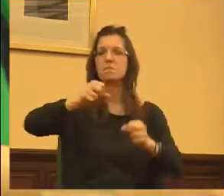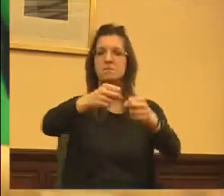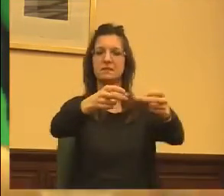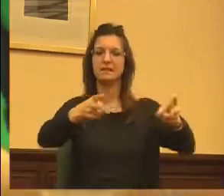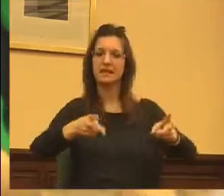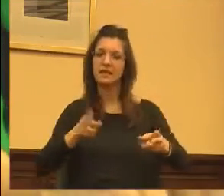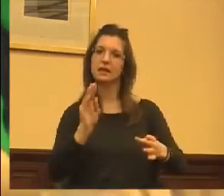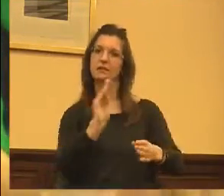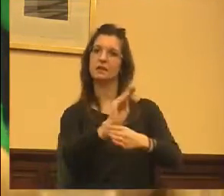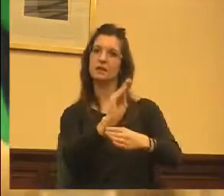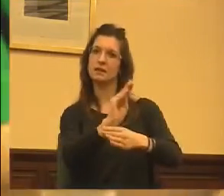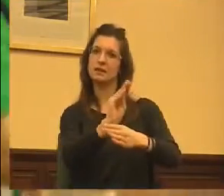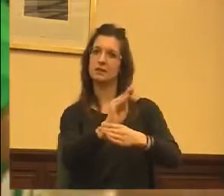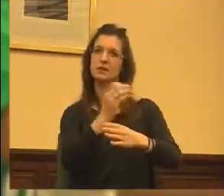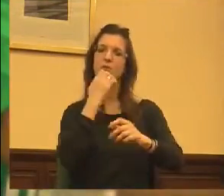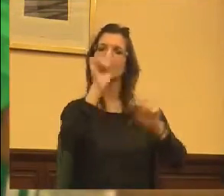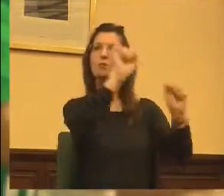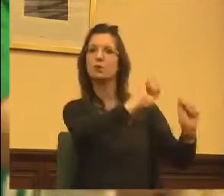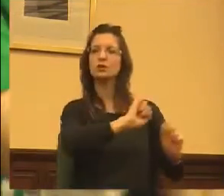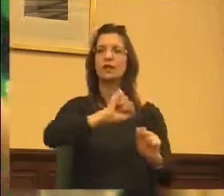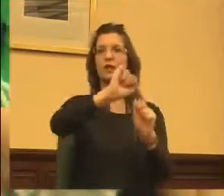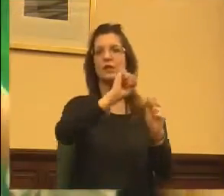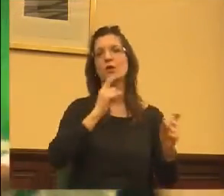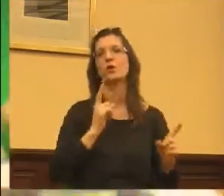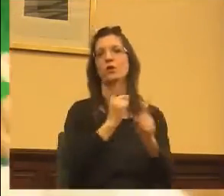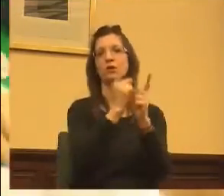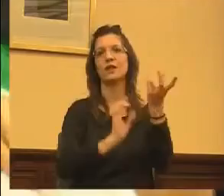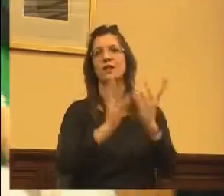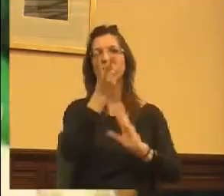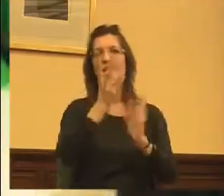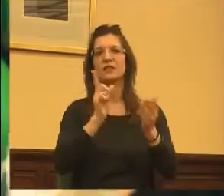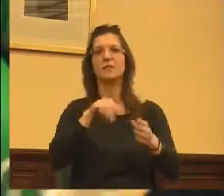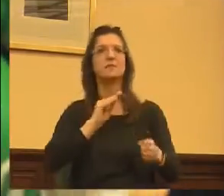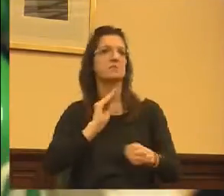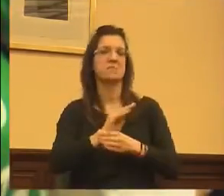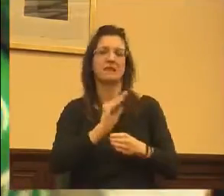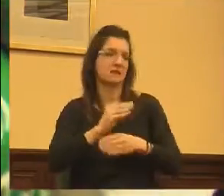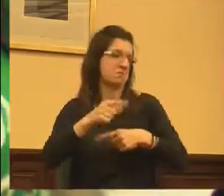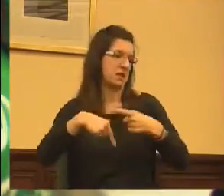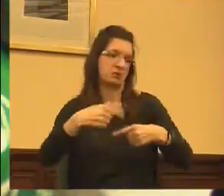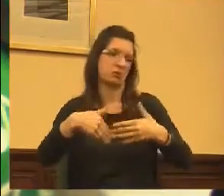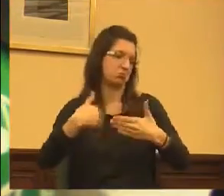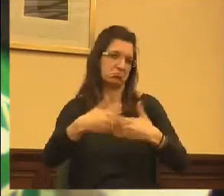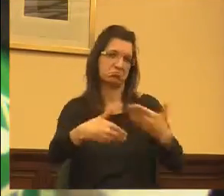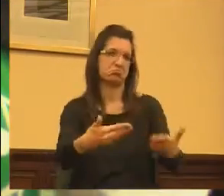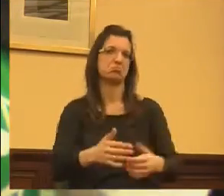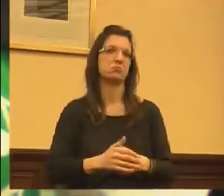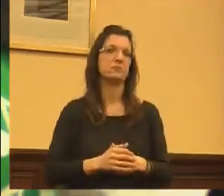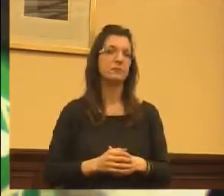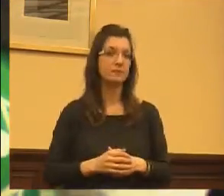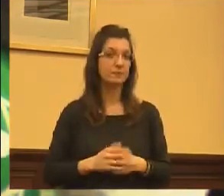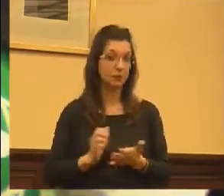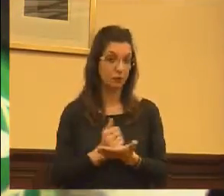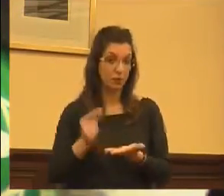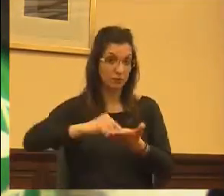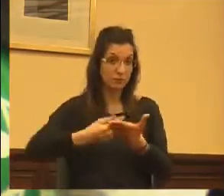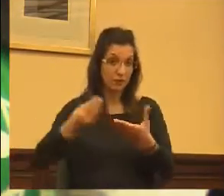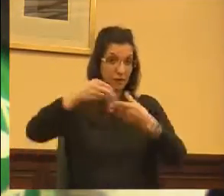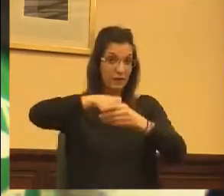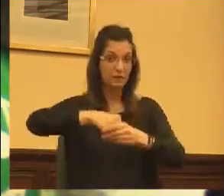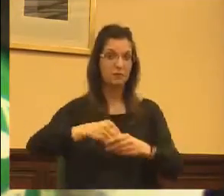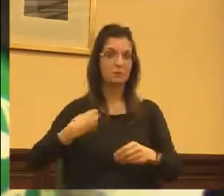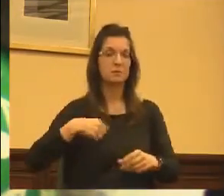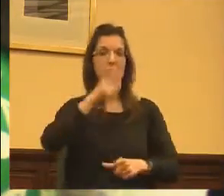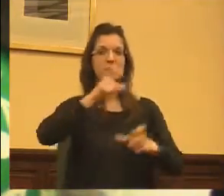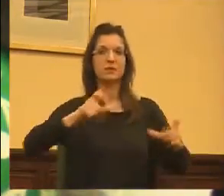climatización, mantenimiento de piscinas, protección contra incendios y mantenimiento de elevadores fundamentalmente. Eso no lo podemos prestar con